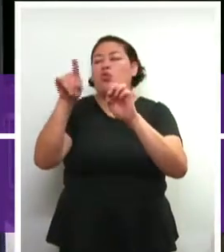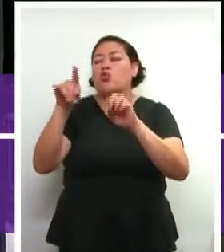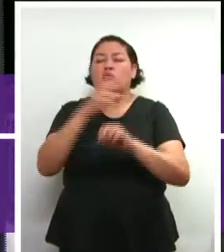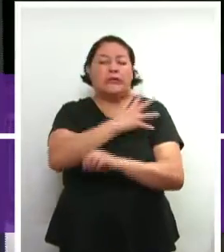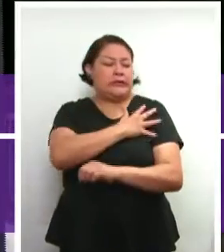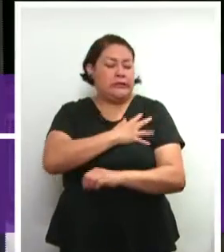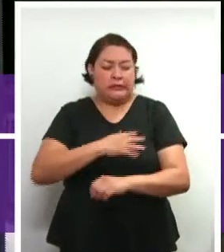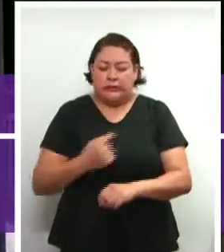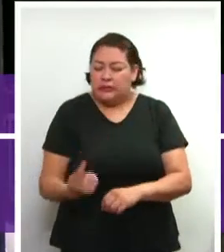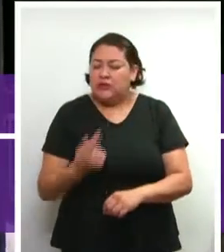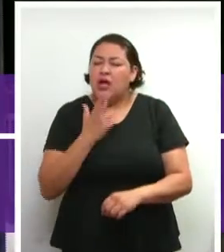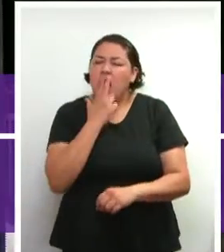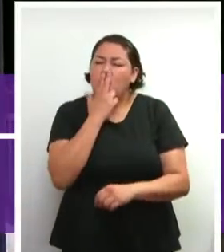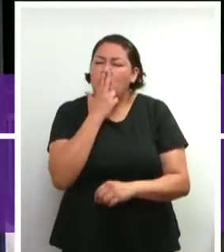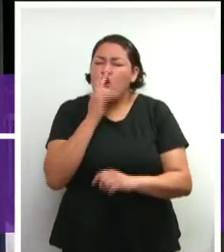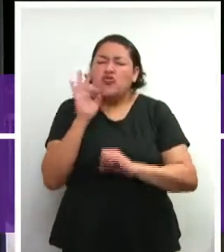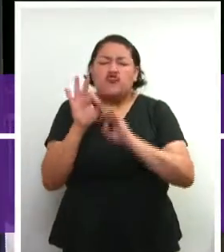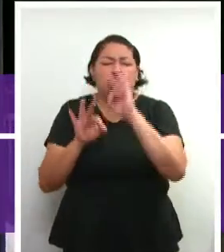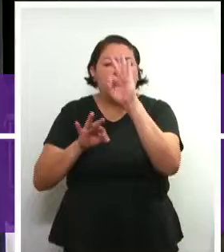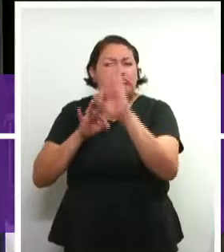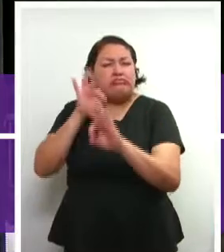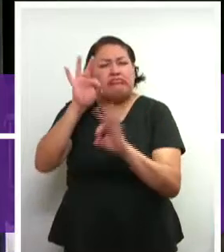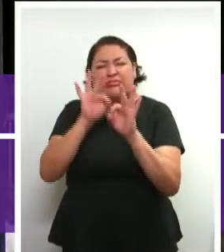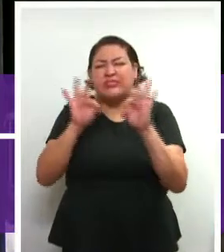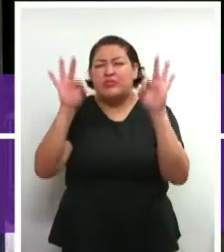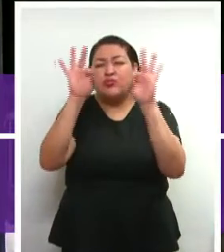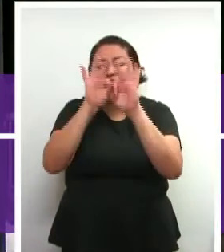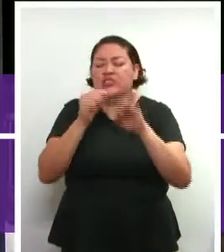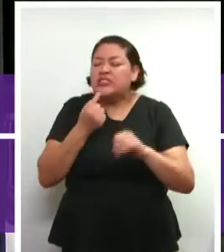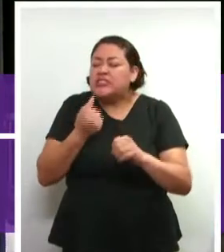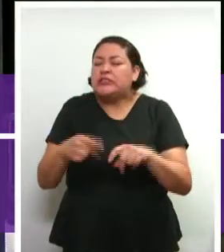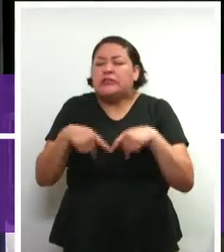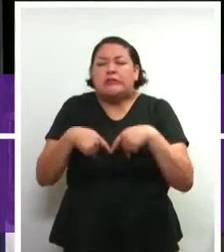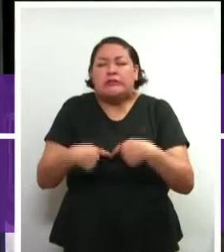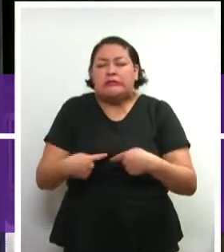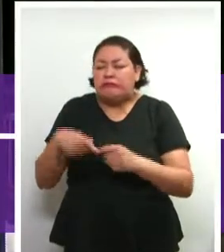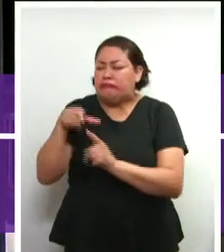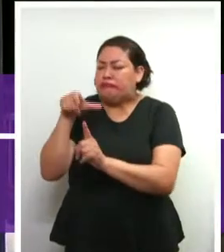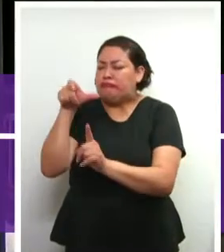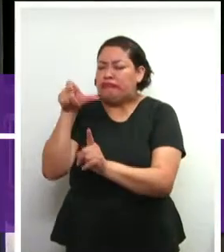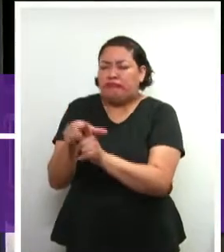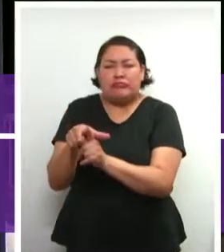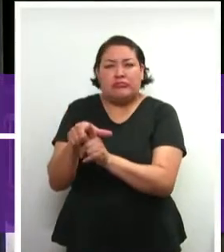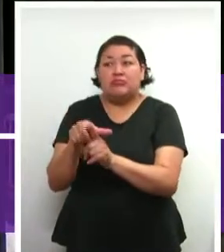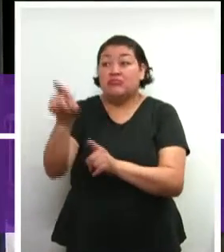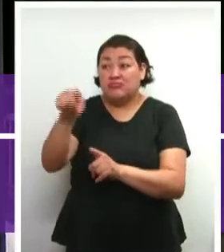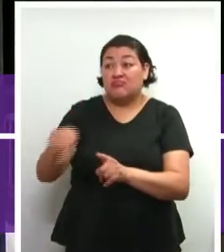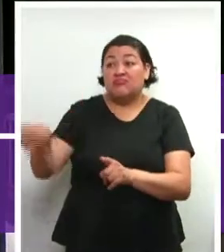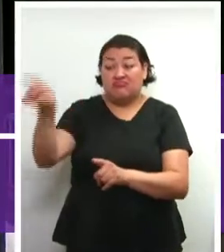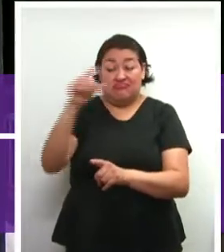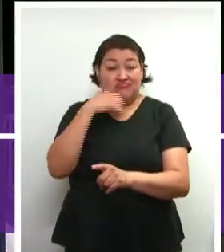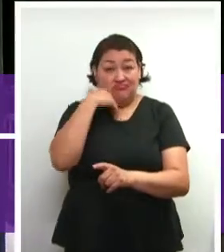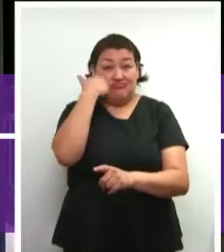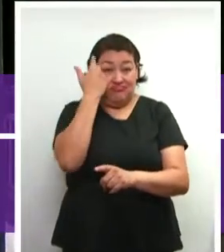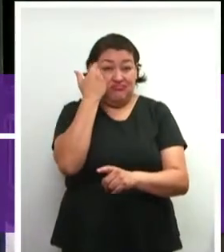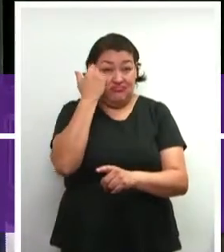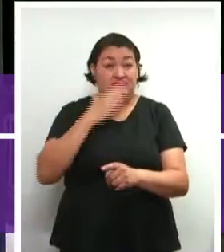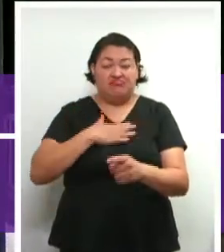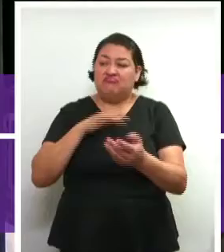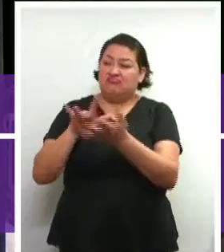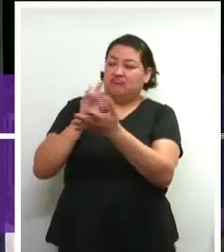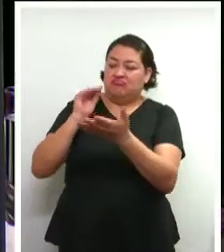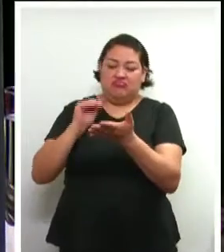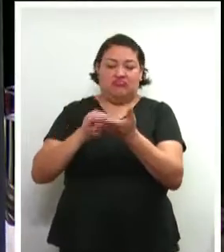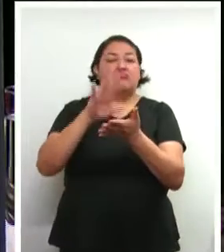que velemos por los más débiles, que busquemos siempre proteger a su familia. Hoy más que nunca es cuando urge